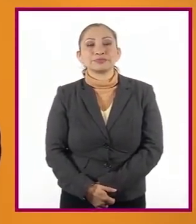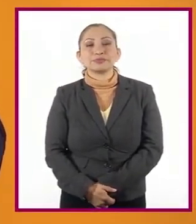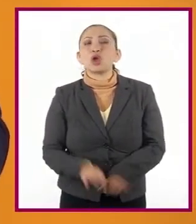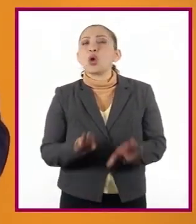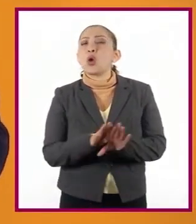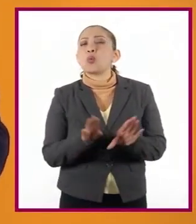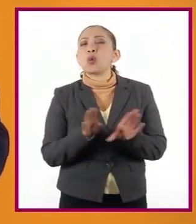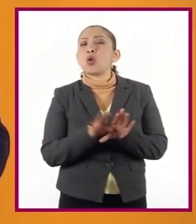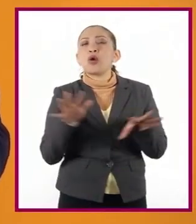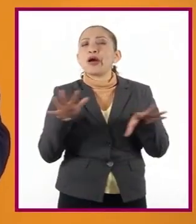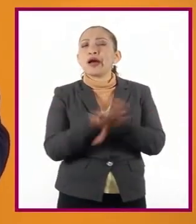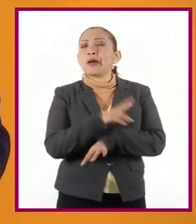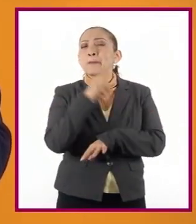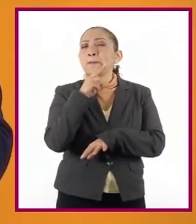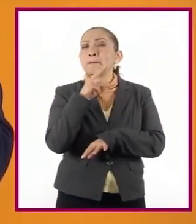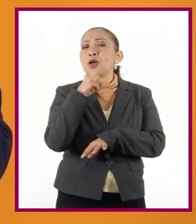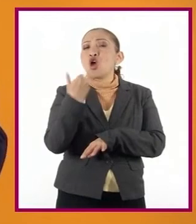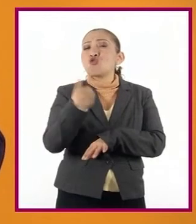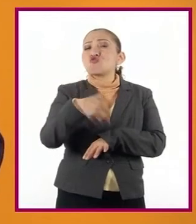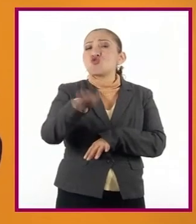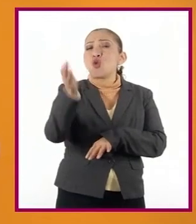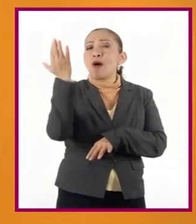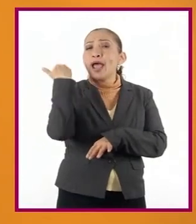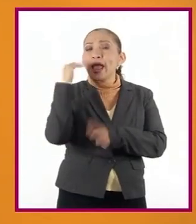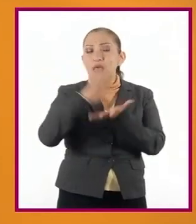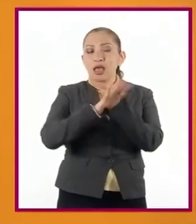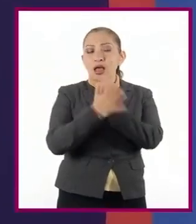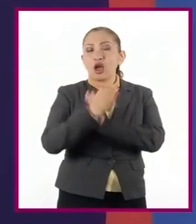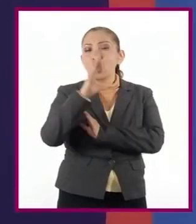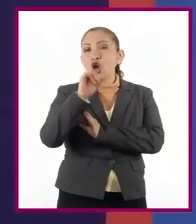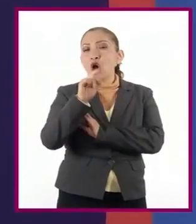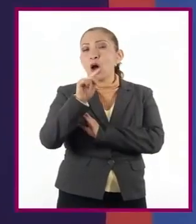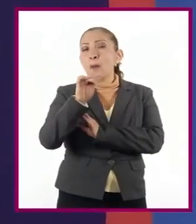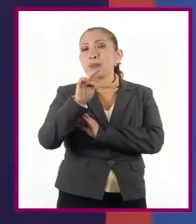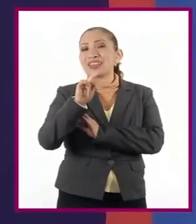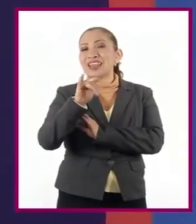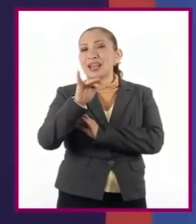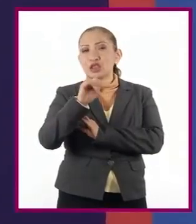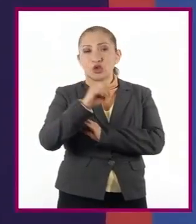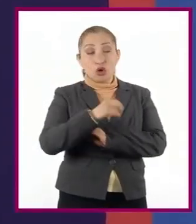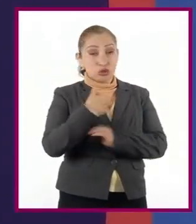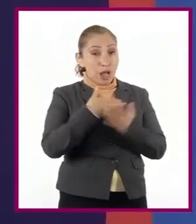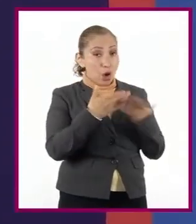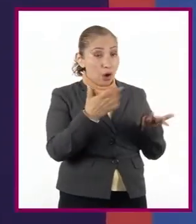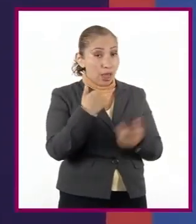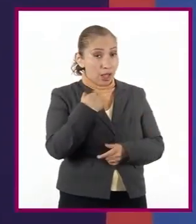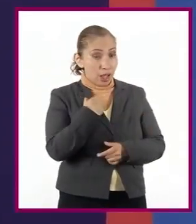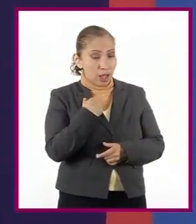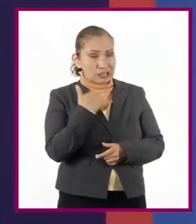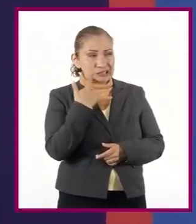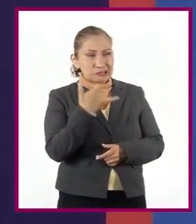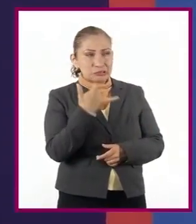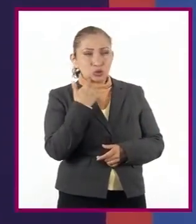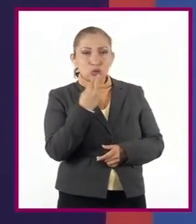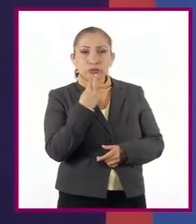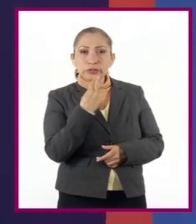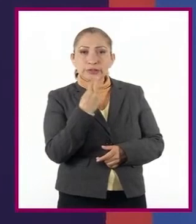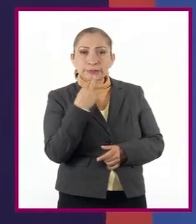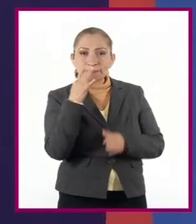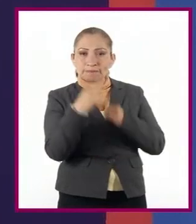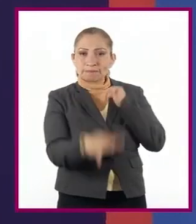¿Cómo modificarían el verbo fue a copretérito? Creo que en este caso, intentar utilizar